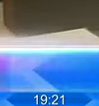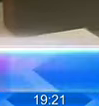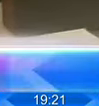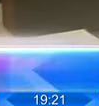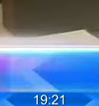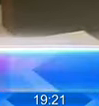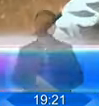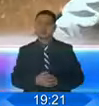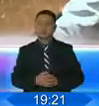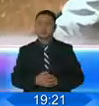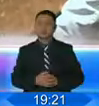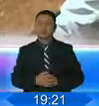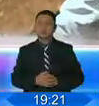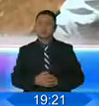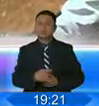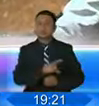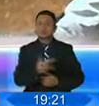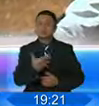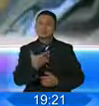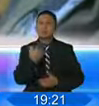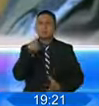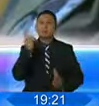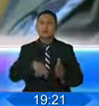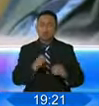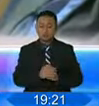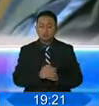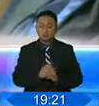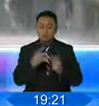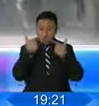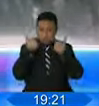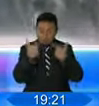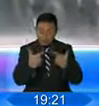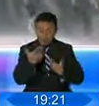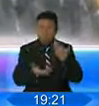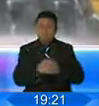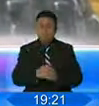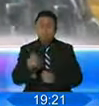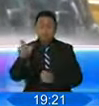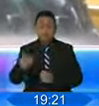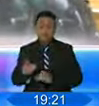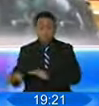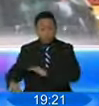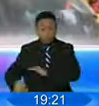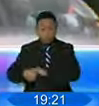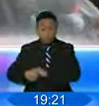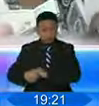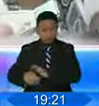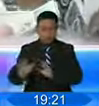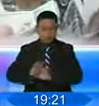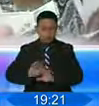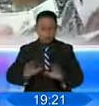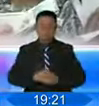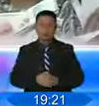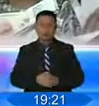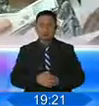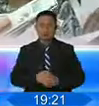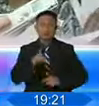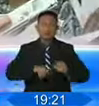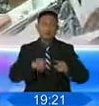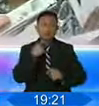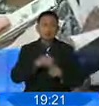será vigilar la transparencia del proceso y evitar posibles casos de soborno denunciados por este gremio. Hablan de